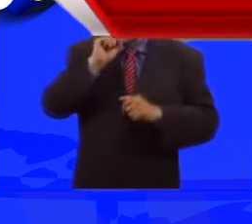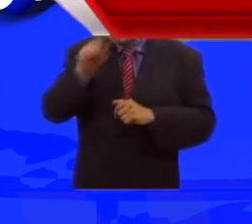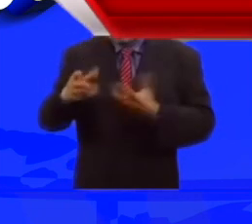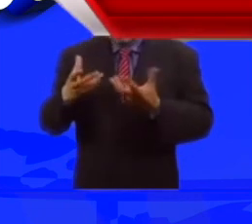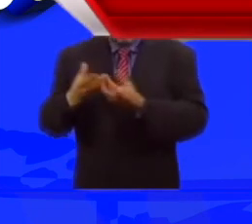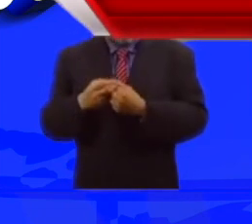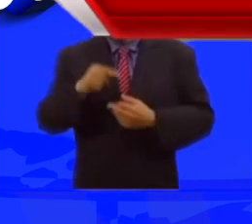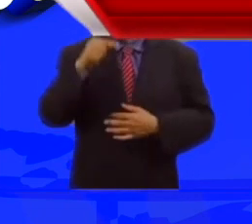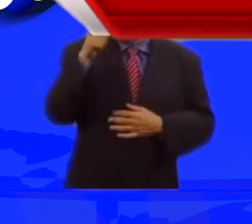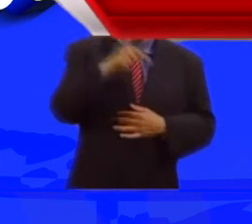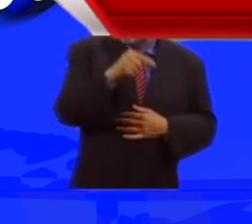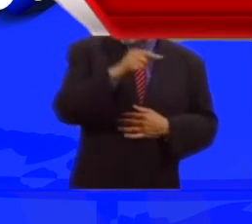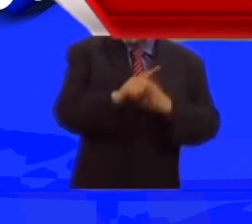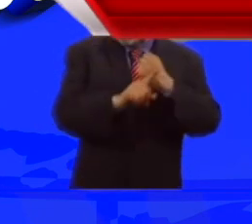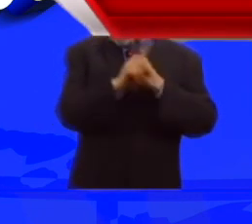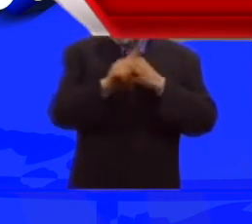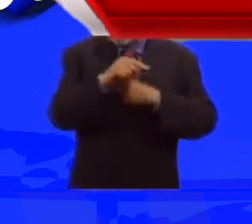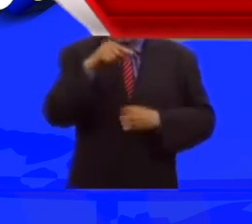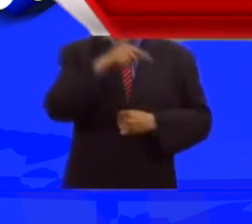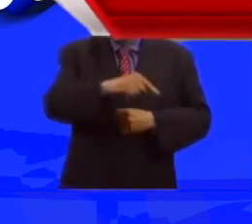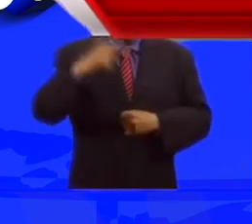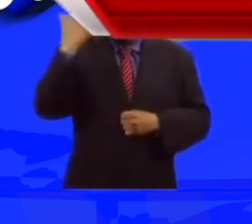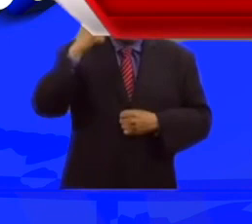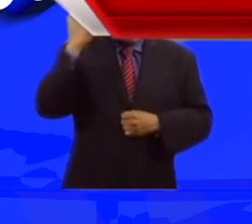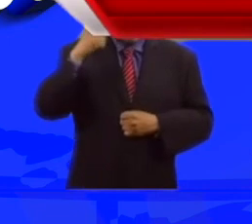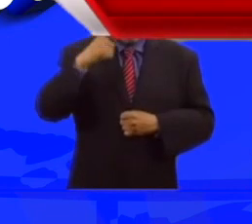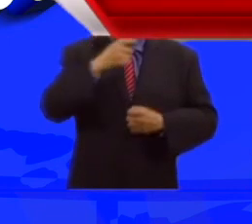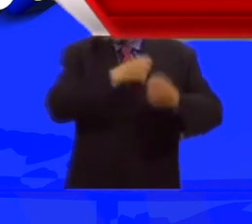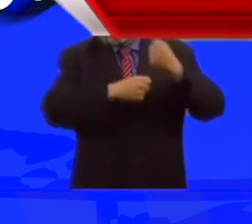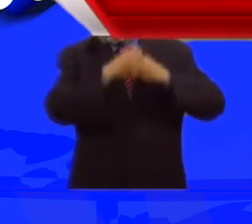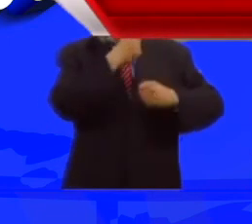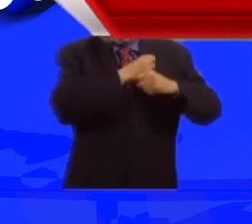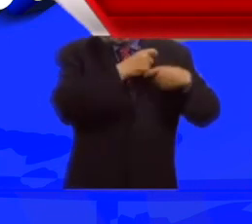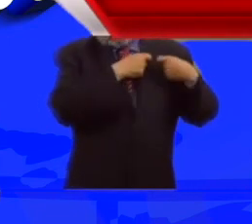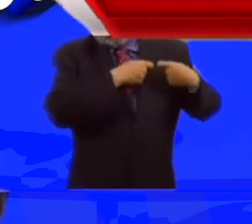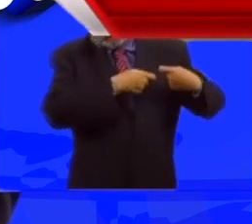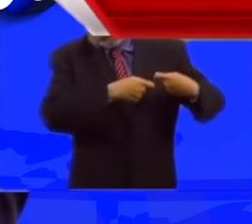Es un problema que viene de tiempo atrás, como todos